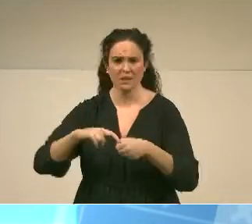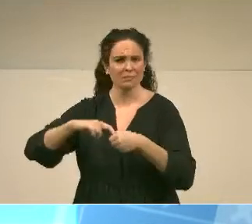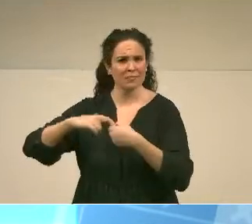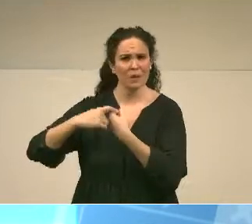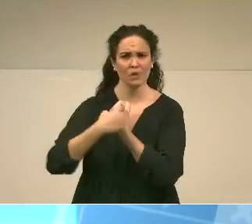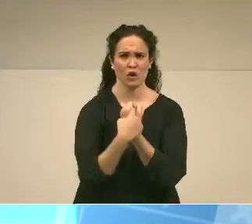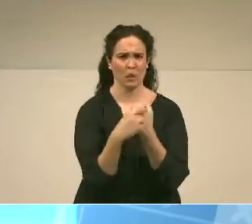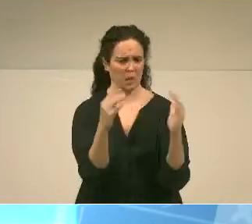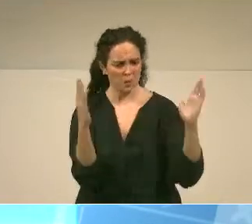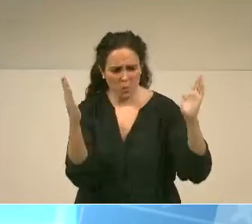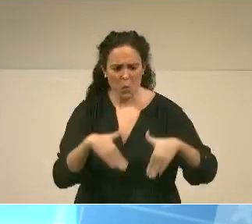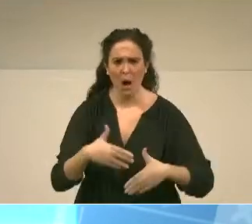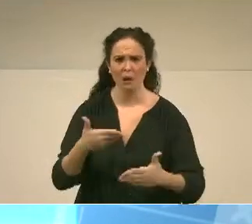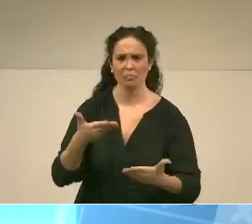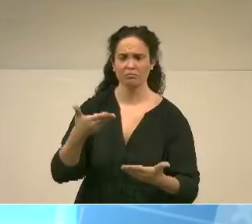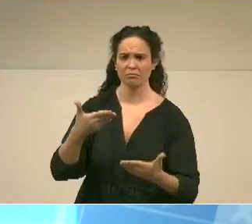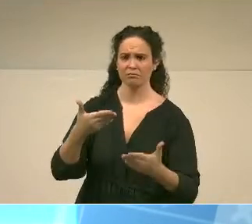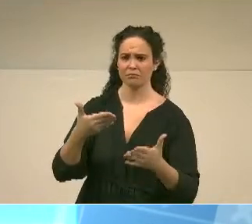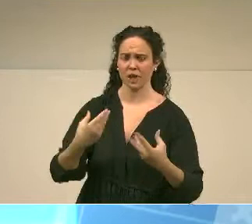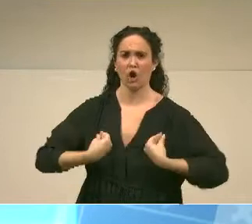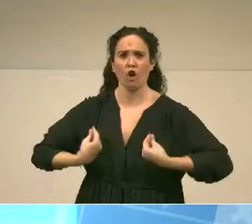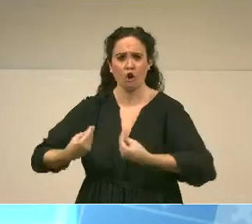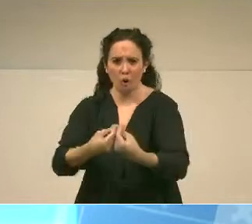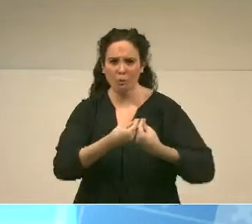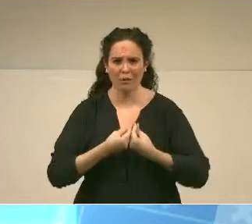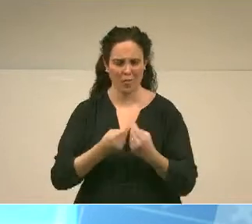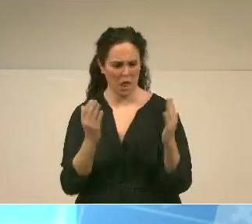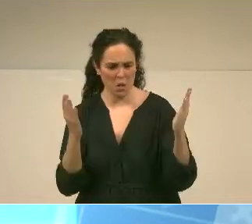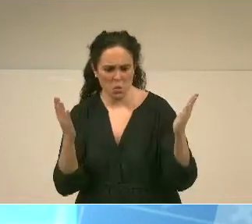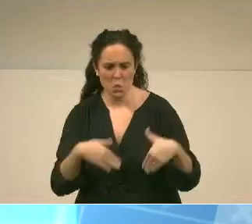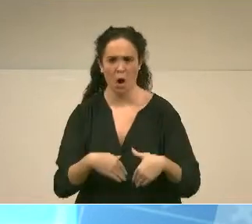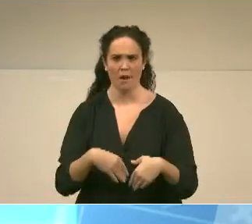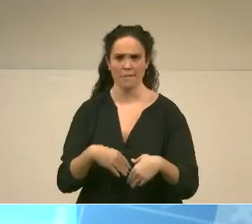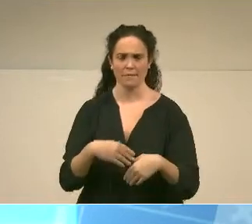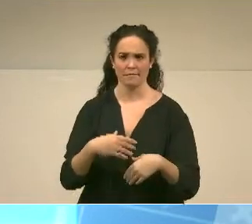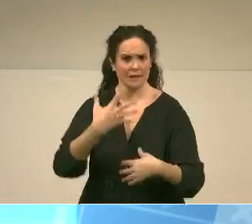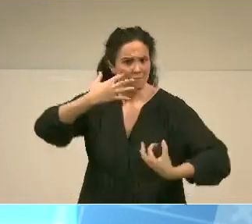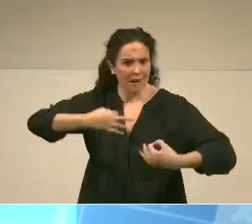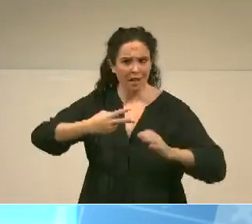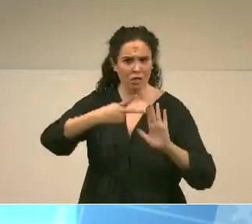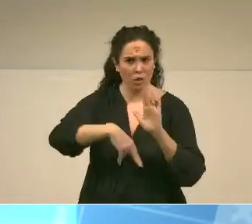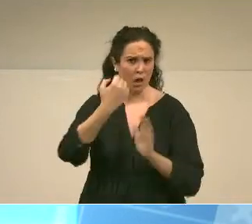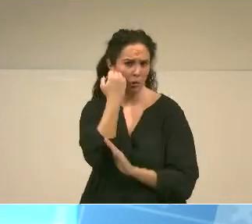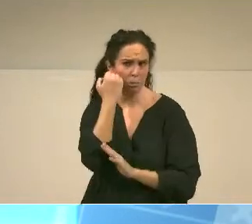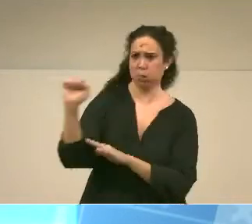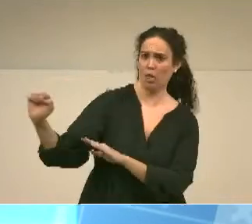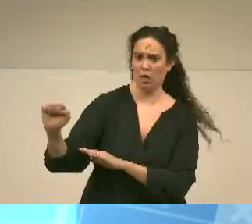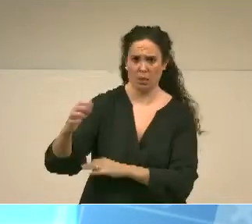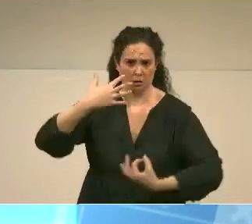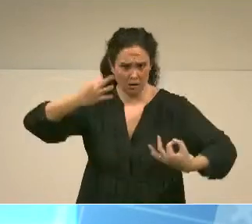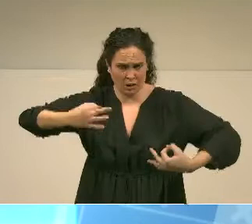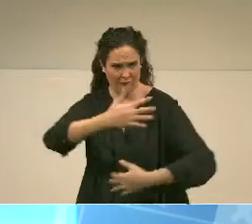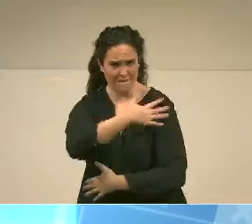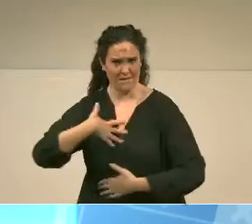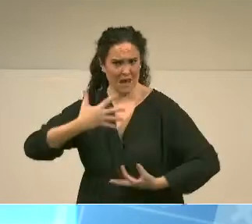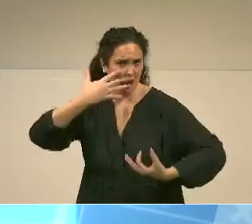zibismoaren aurkakoak eta elkarbizitzaren aurkakoak eta gainera nahita egindakoak direla, ezta? Eta gainera horietako batzutan